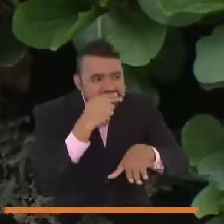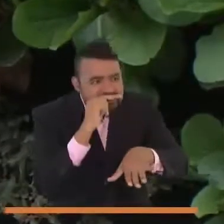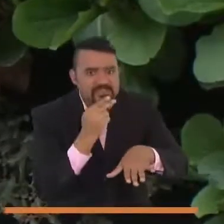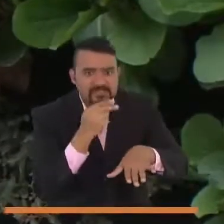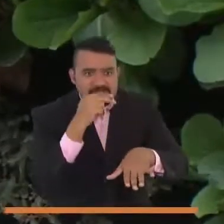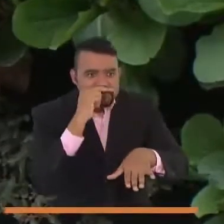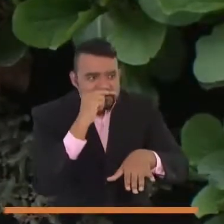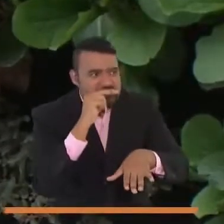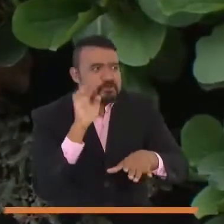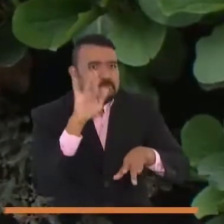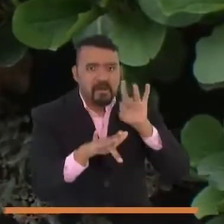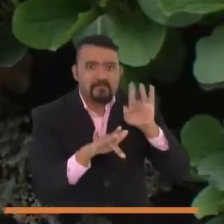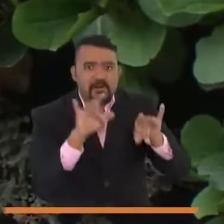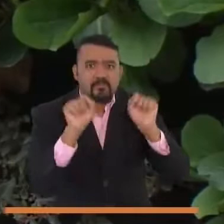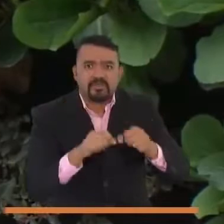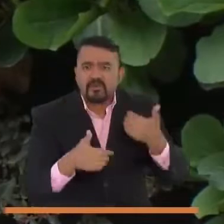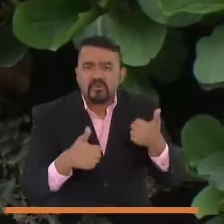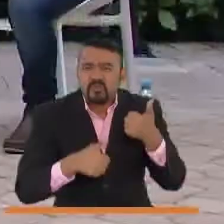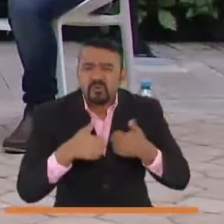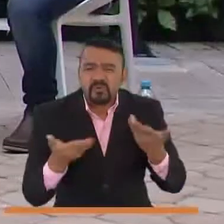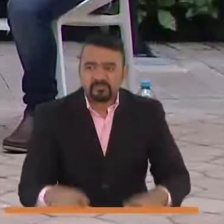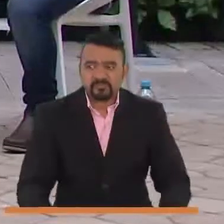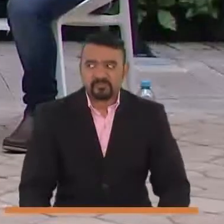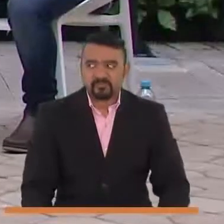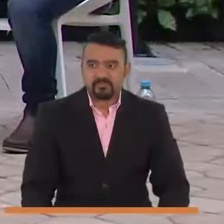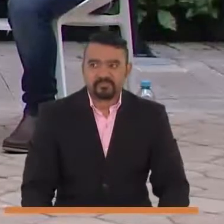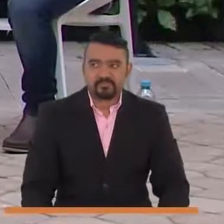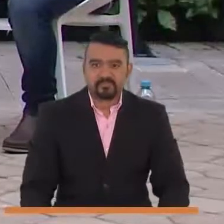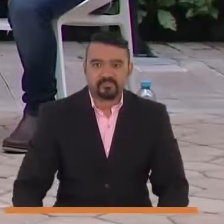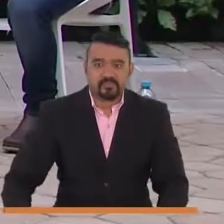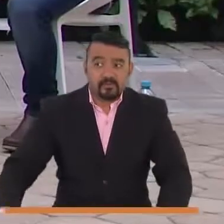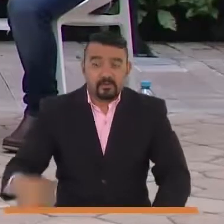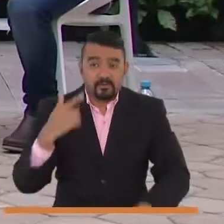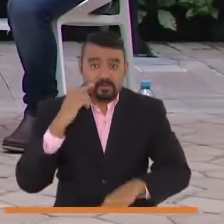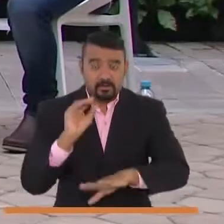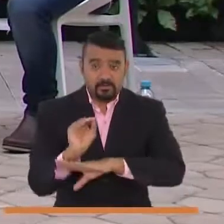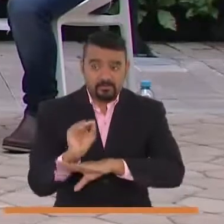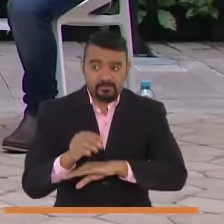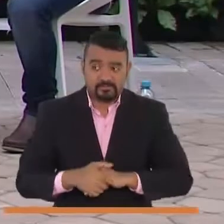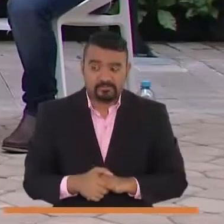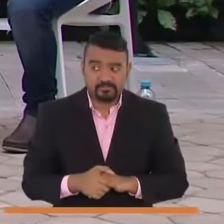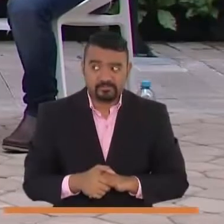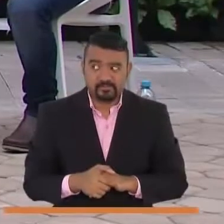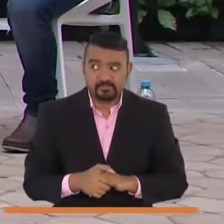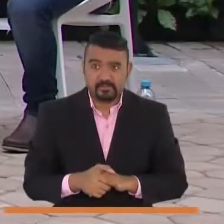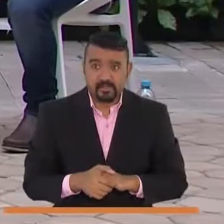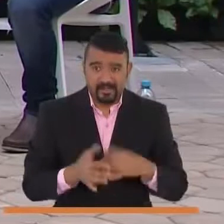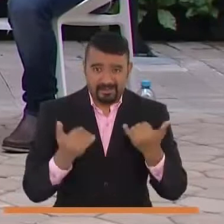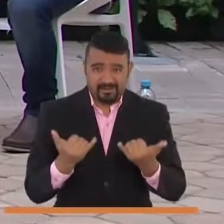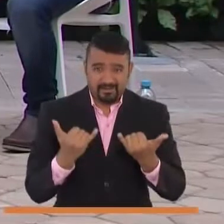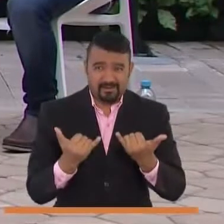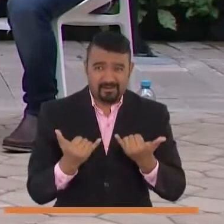la importancia de esto. Bueno, para hablar de este parque infantil, quiero también mencionar que en esta administración,